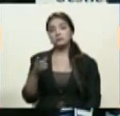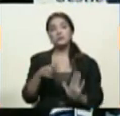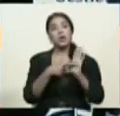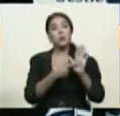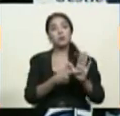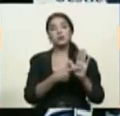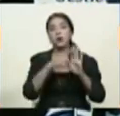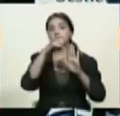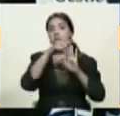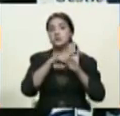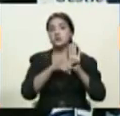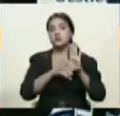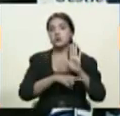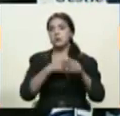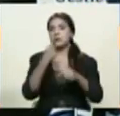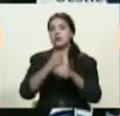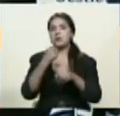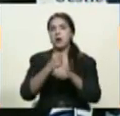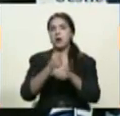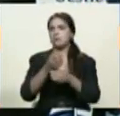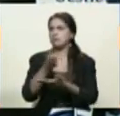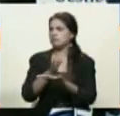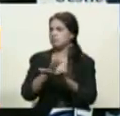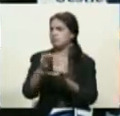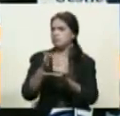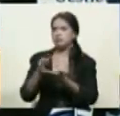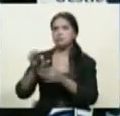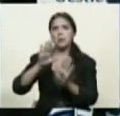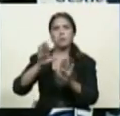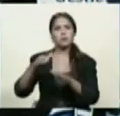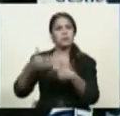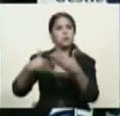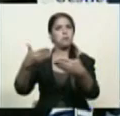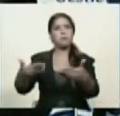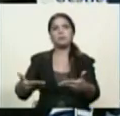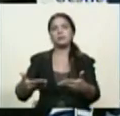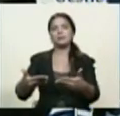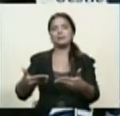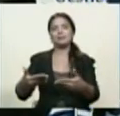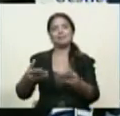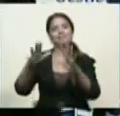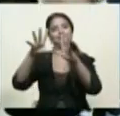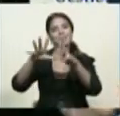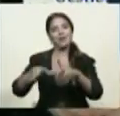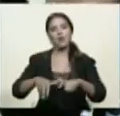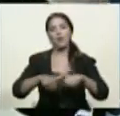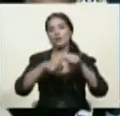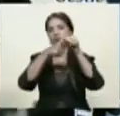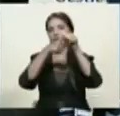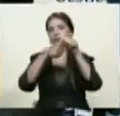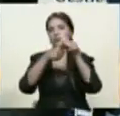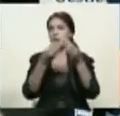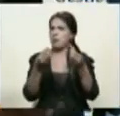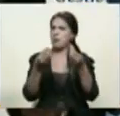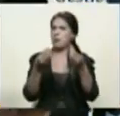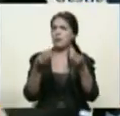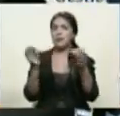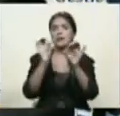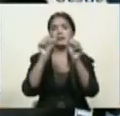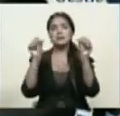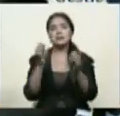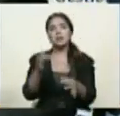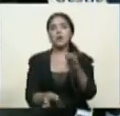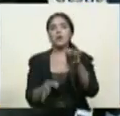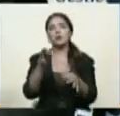balance de funcionarios que actuaban en favor de la corrupción en la inmoralidad utilizando el sistema de justicia como el